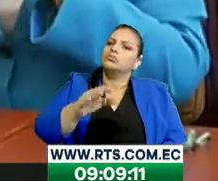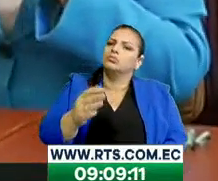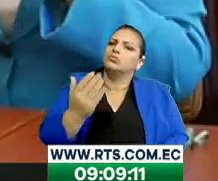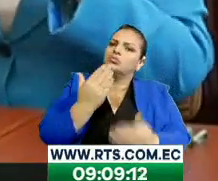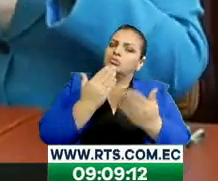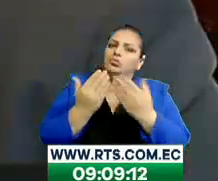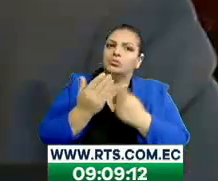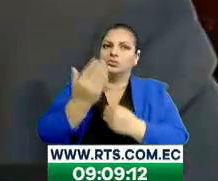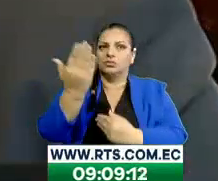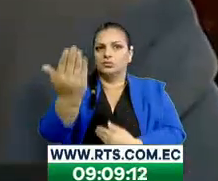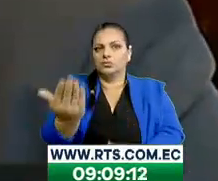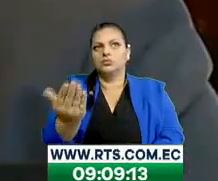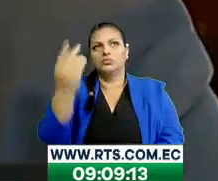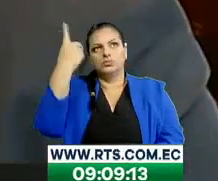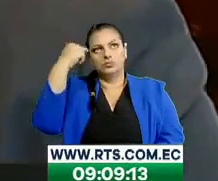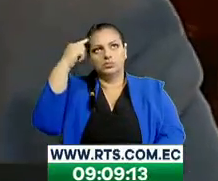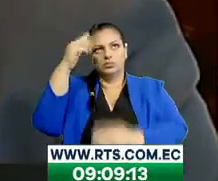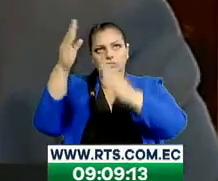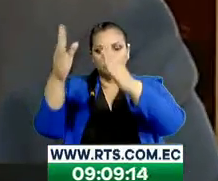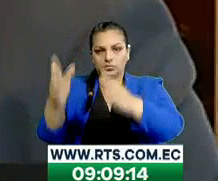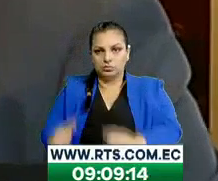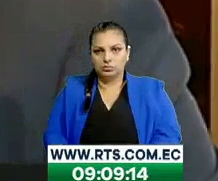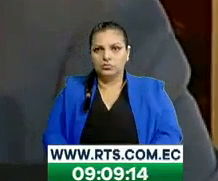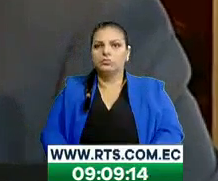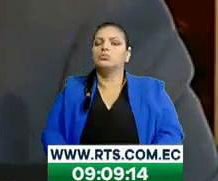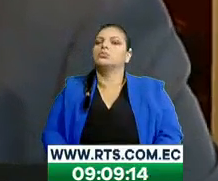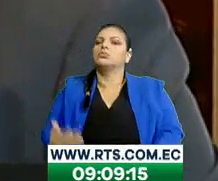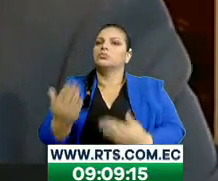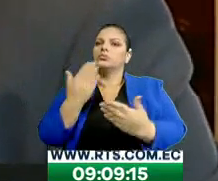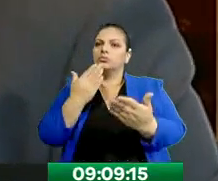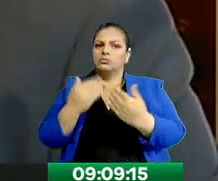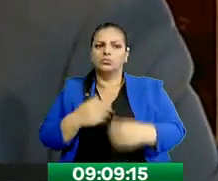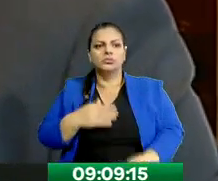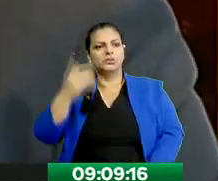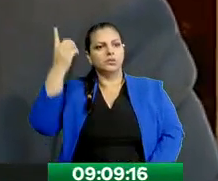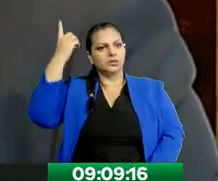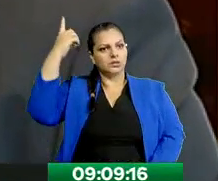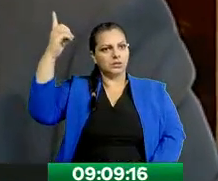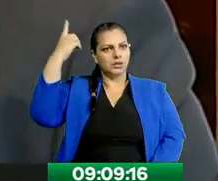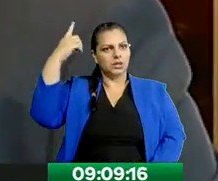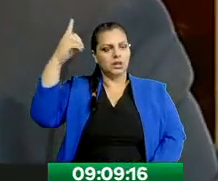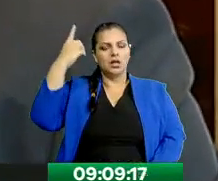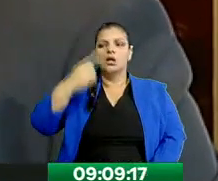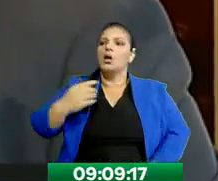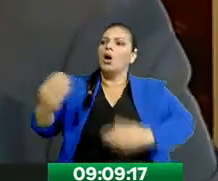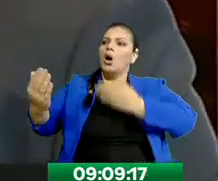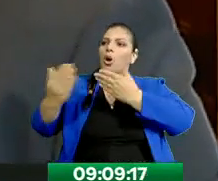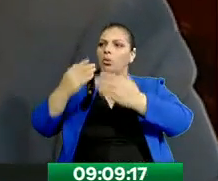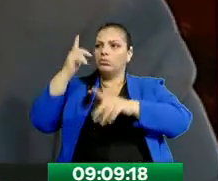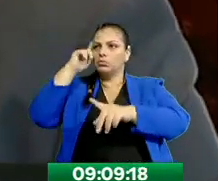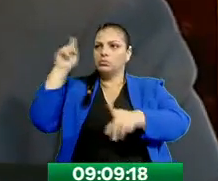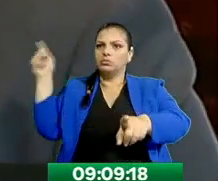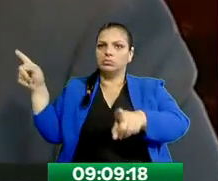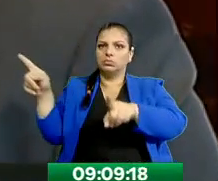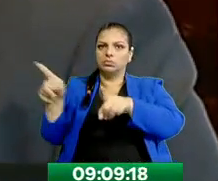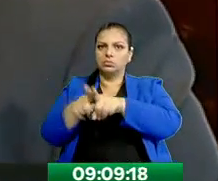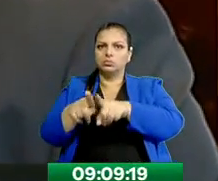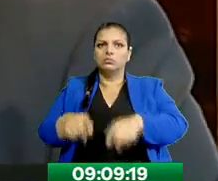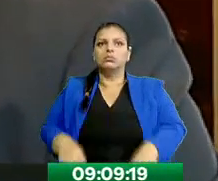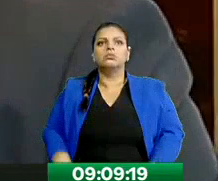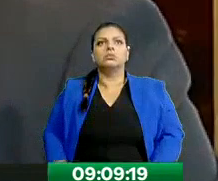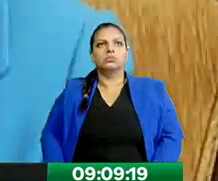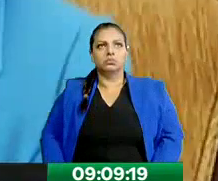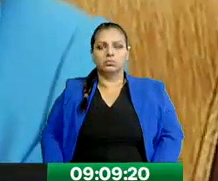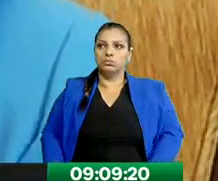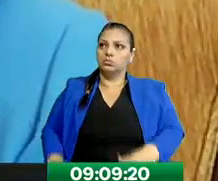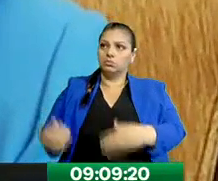se comprometieron. Abordando el tema con los asambleístas, podríamos llegar a un acuerdo. Los asambleístas, inclusive algunos de la provincia, me han expresado